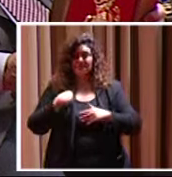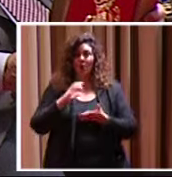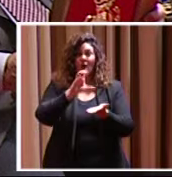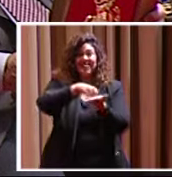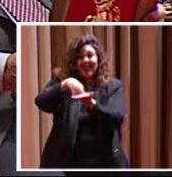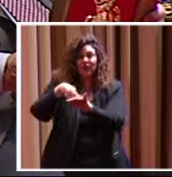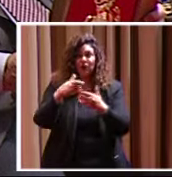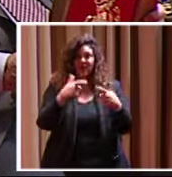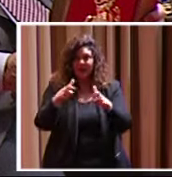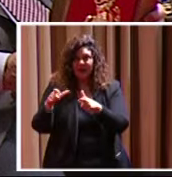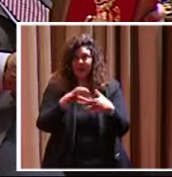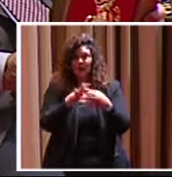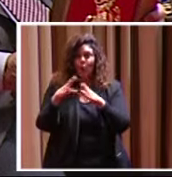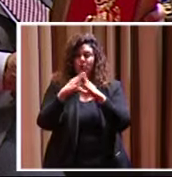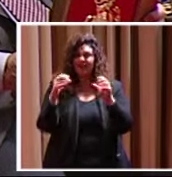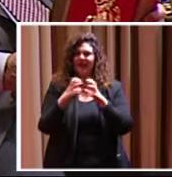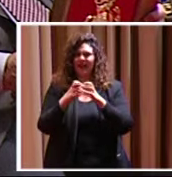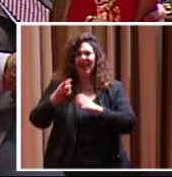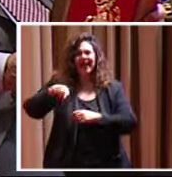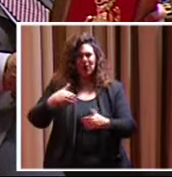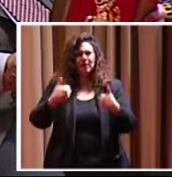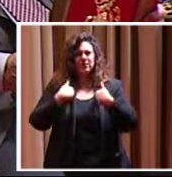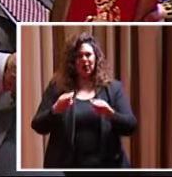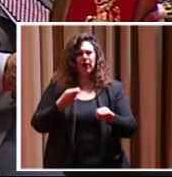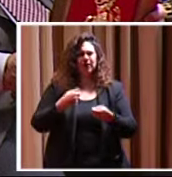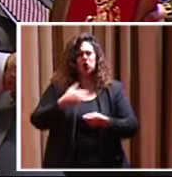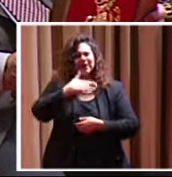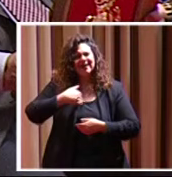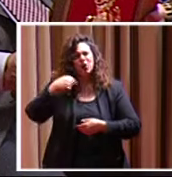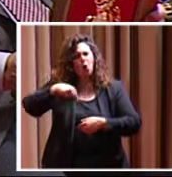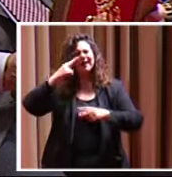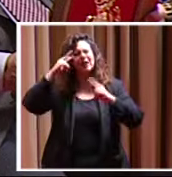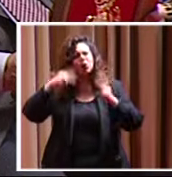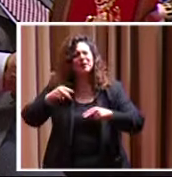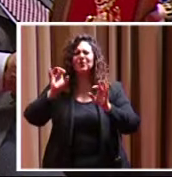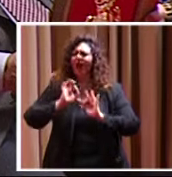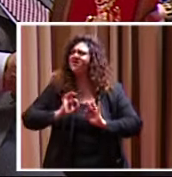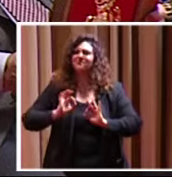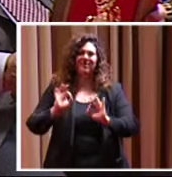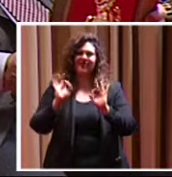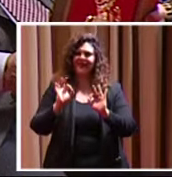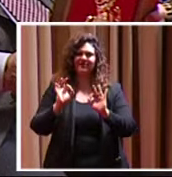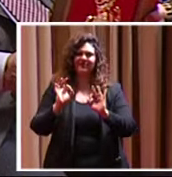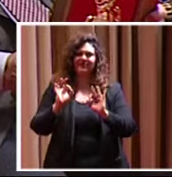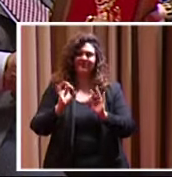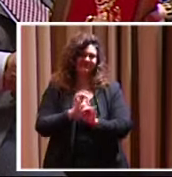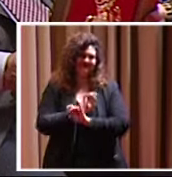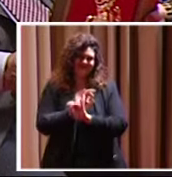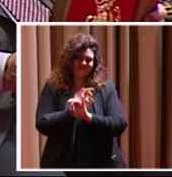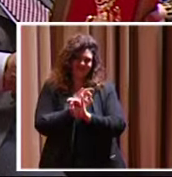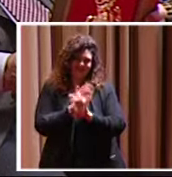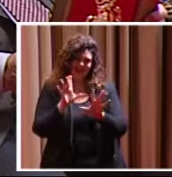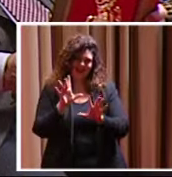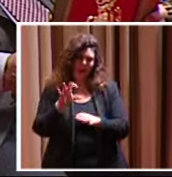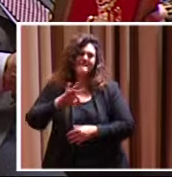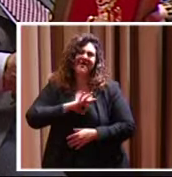se hacía en la Universidad de Granada y a los que yo quiero darle un reconocimiento muy especial y, por supuesto, dedicarle